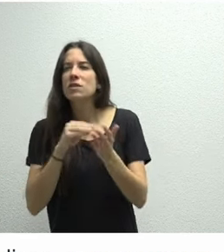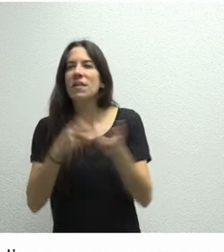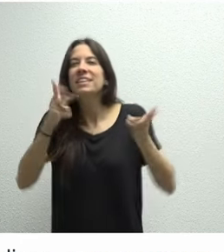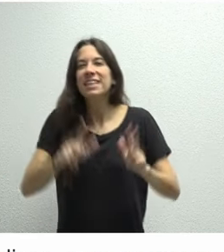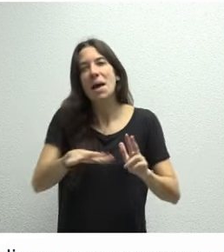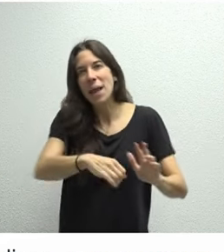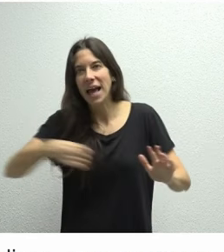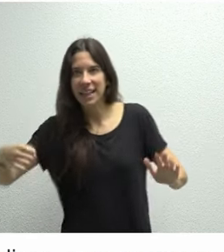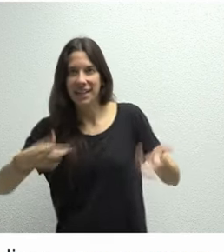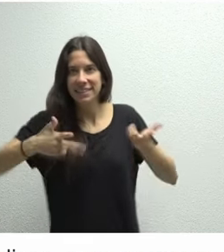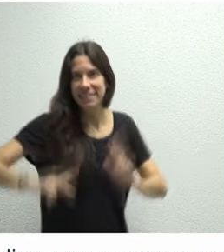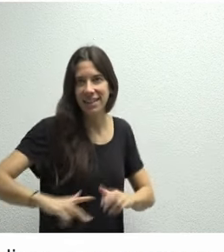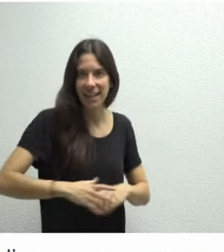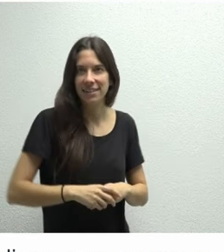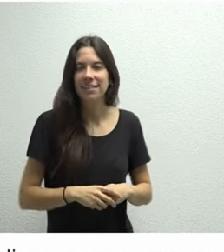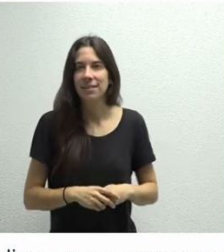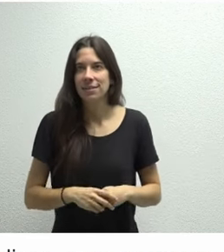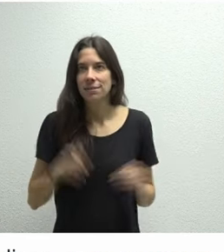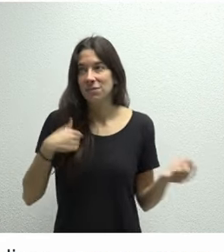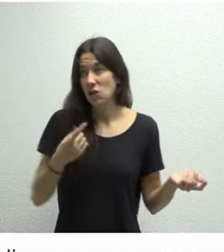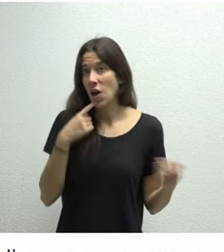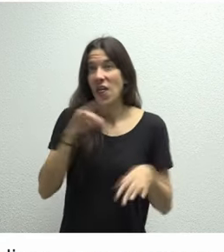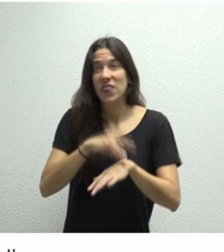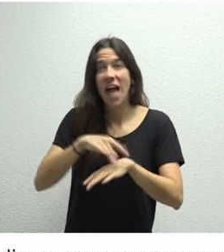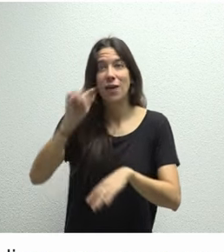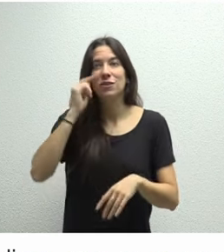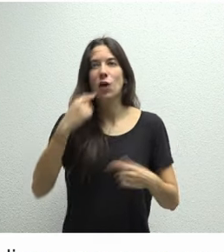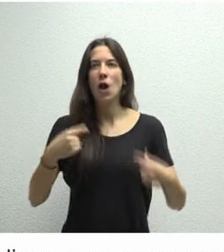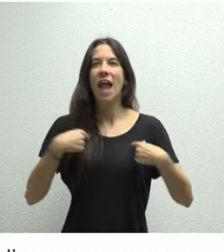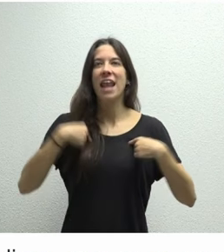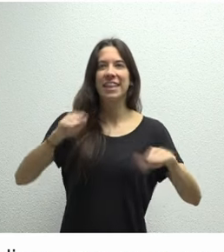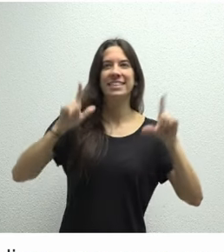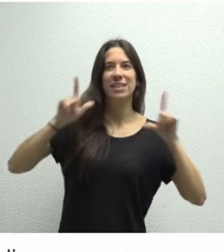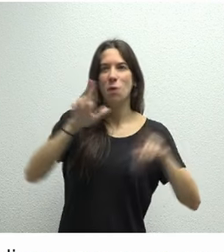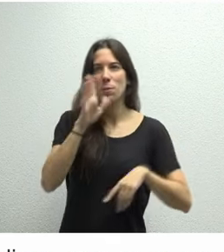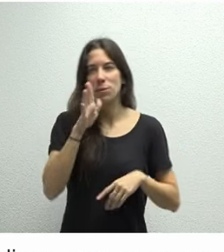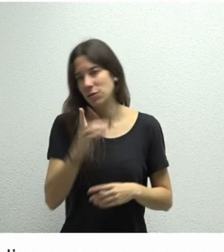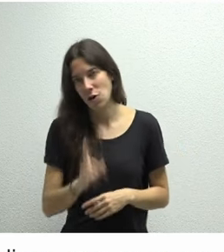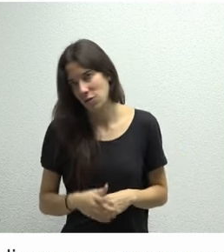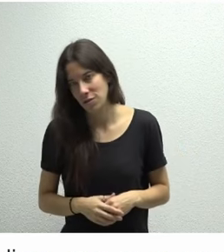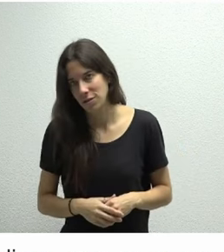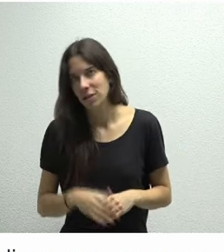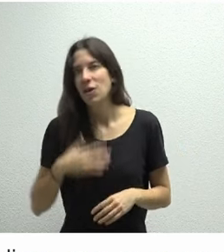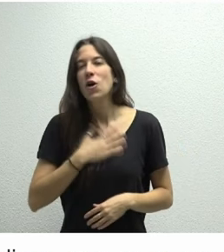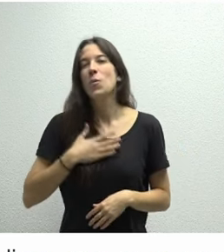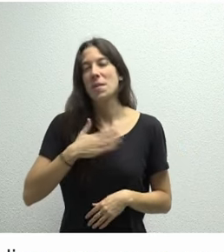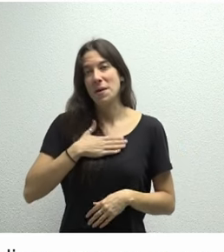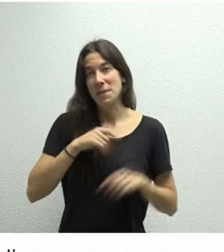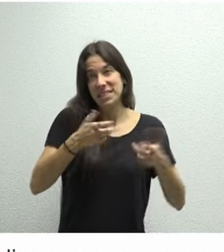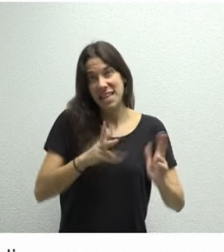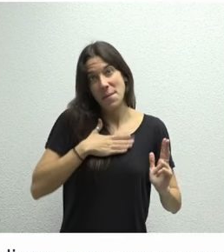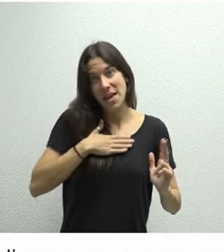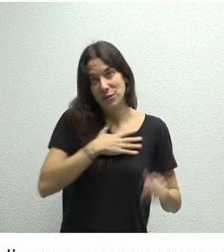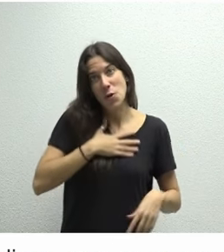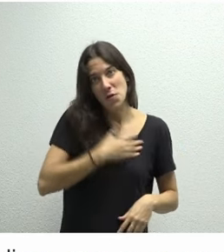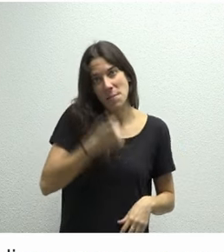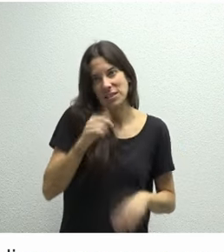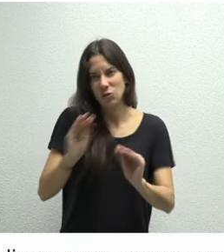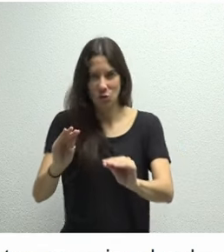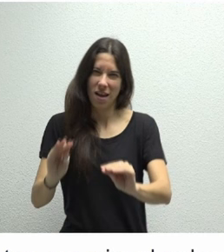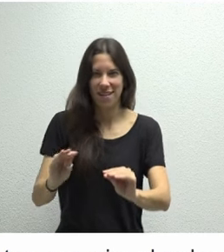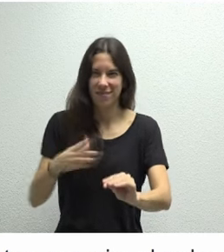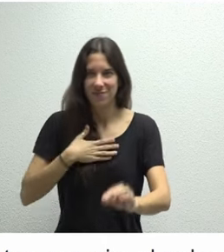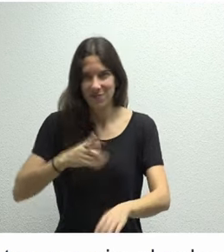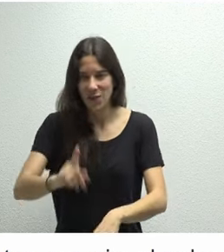se sientan en mi silla vale no les voy a diagnosticar el narcisismo por eso es mucho más cómoda la mía que la que tienen los pacientes pero pero hay